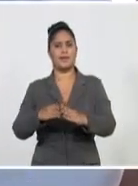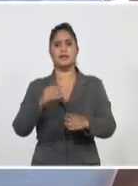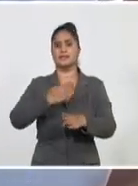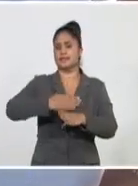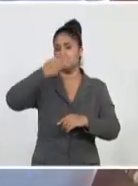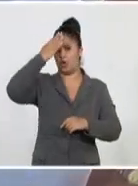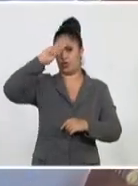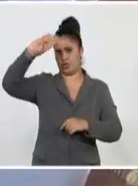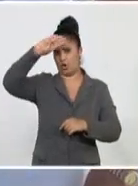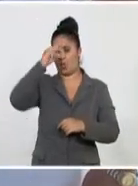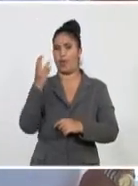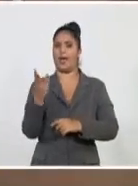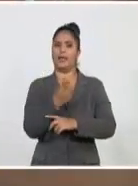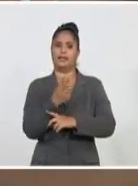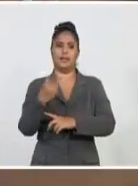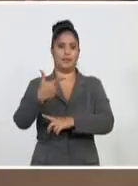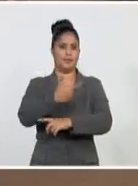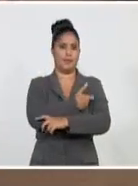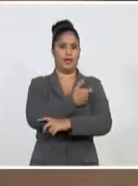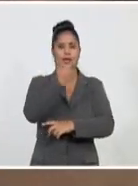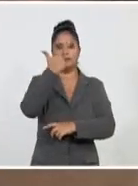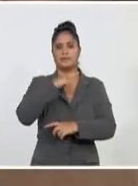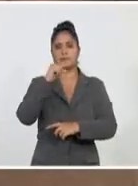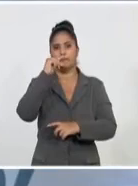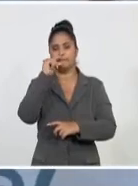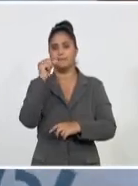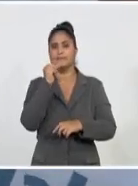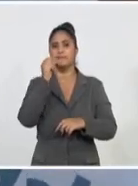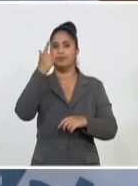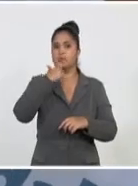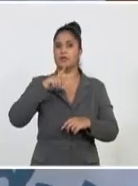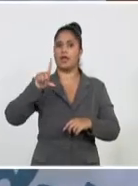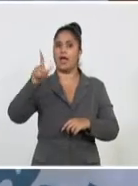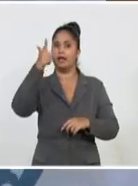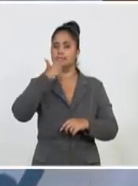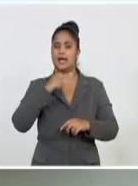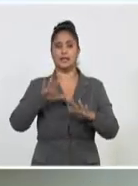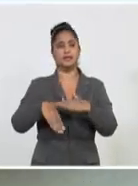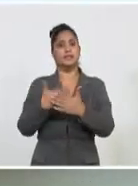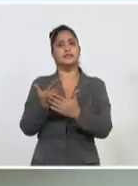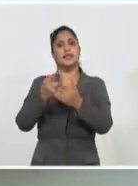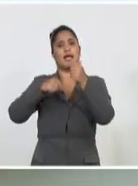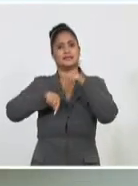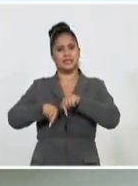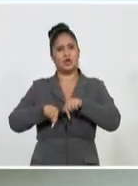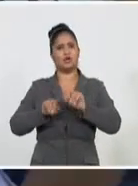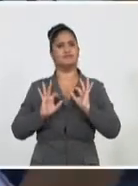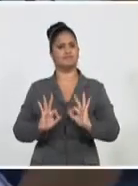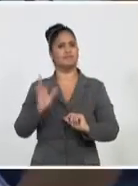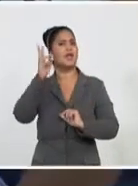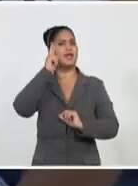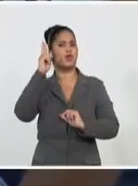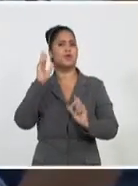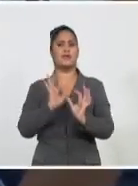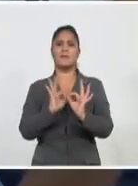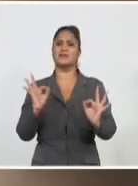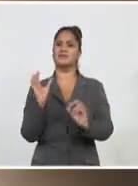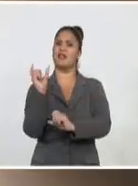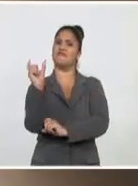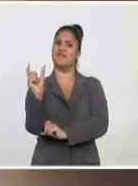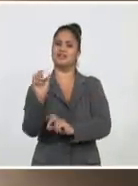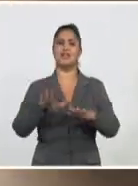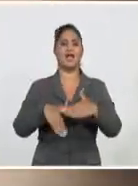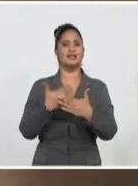Fue este 1 de mayo una jornada de compromisos con el país, la vida, pero también de éxitos para el desarrollo del candidato